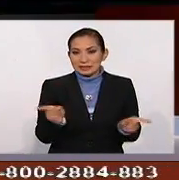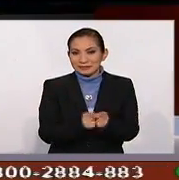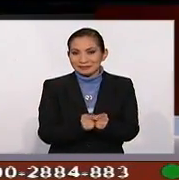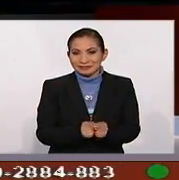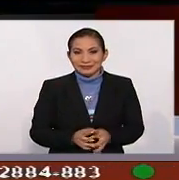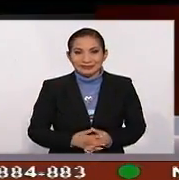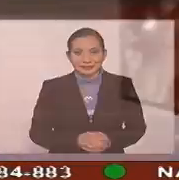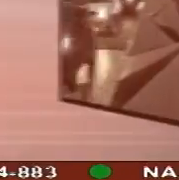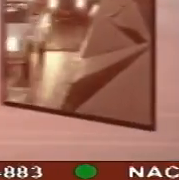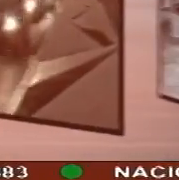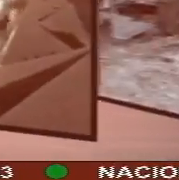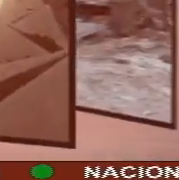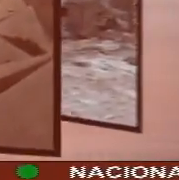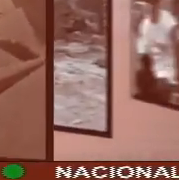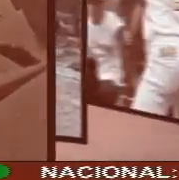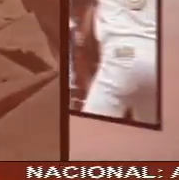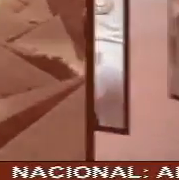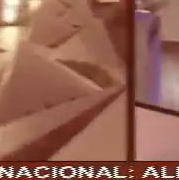resumen.